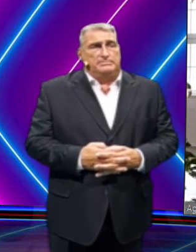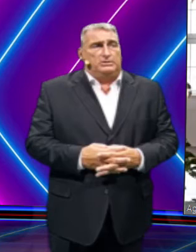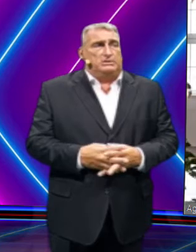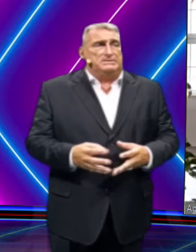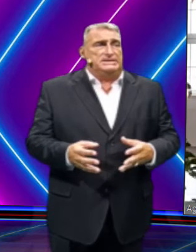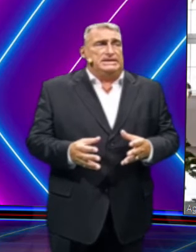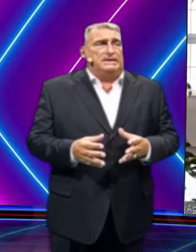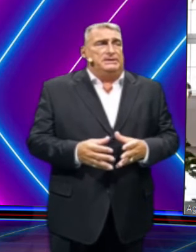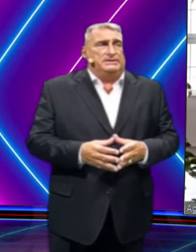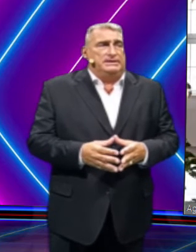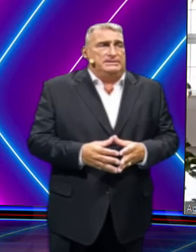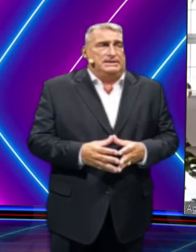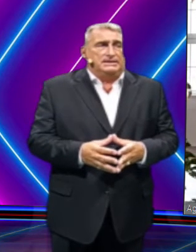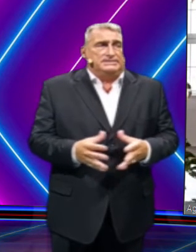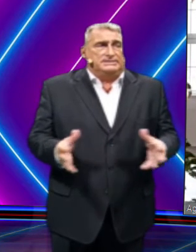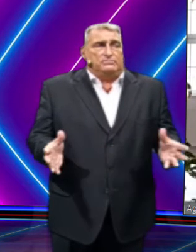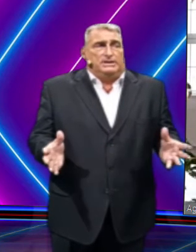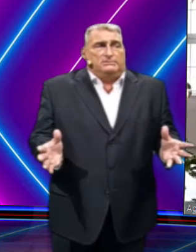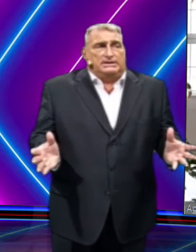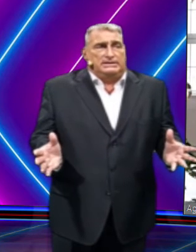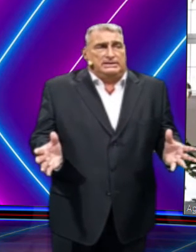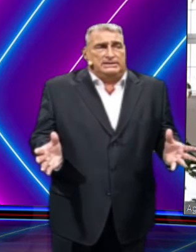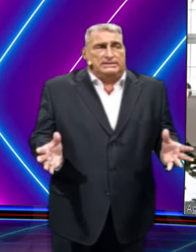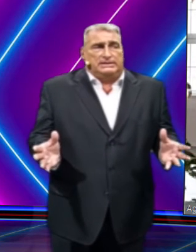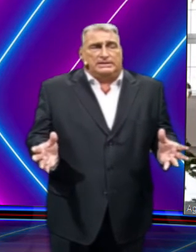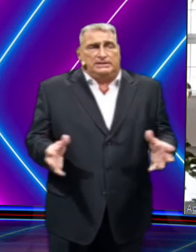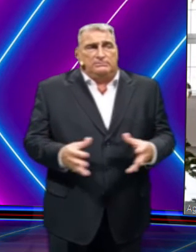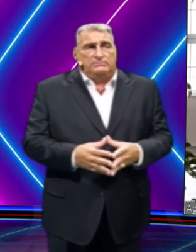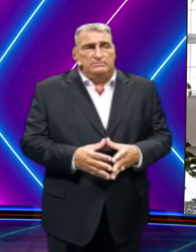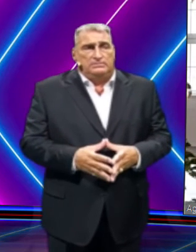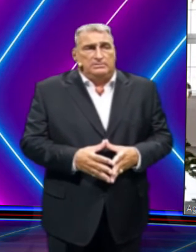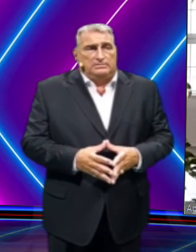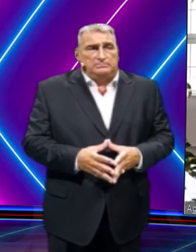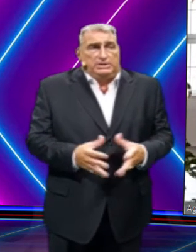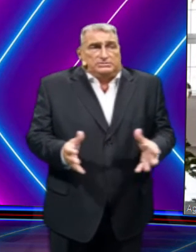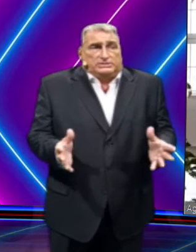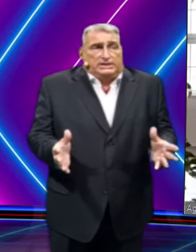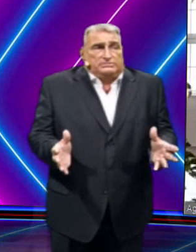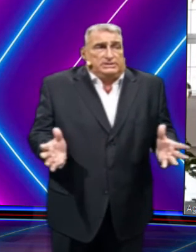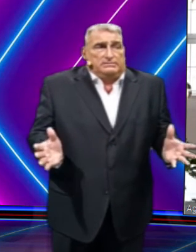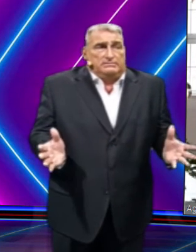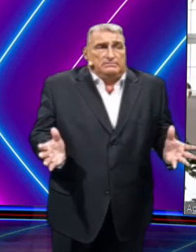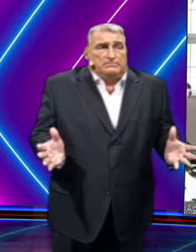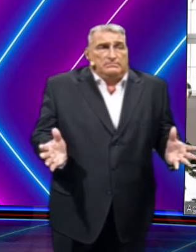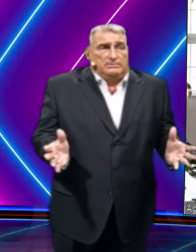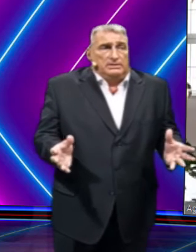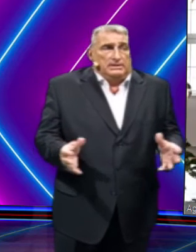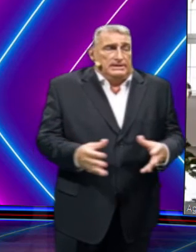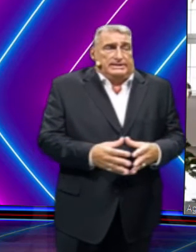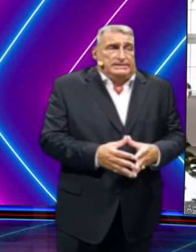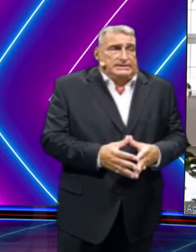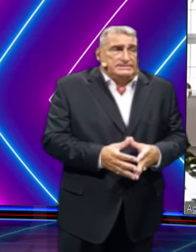Pero lo que pasa es que, a ver, la gente se está cuidando, la gente que tiene riesgo. Por eso será, no sé. ¿Cómo?